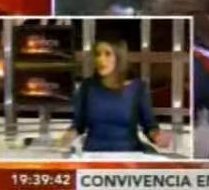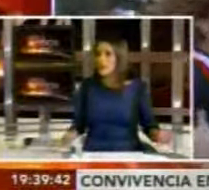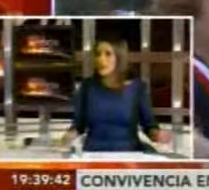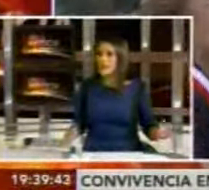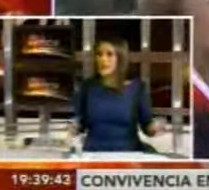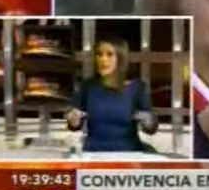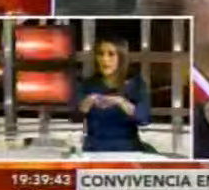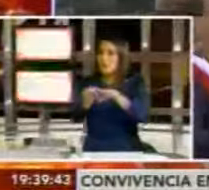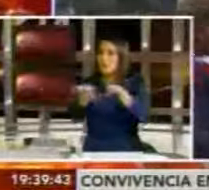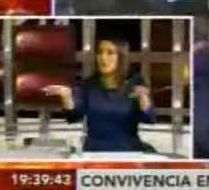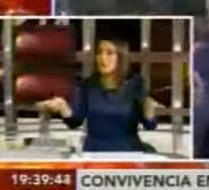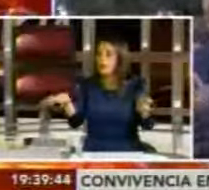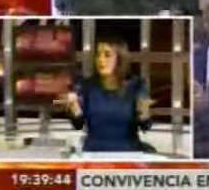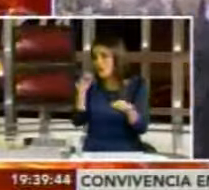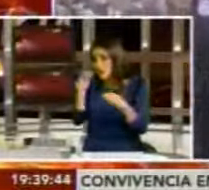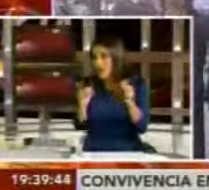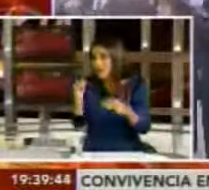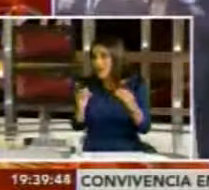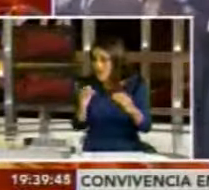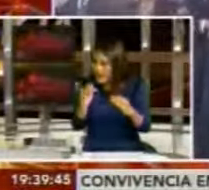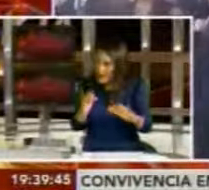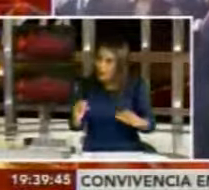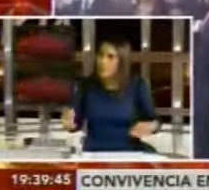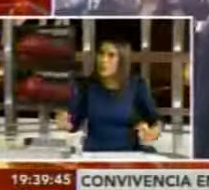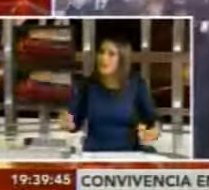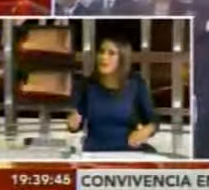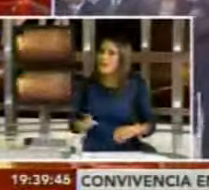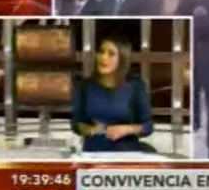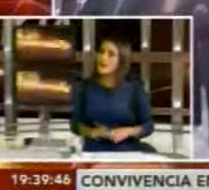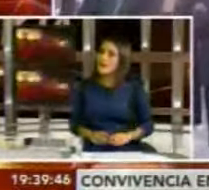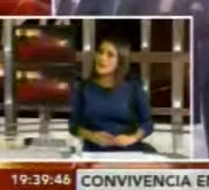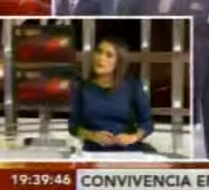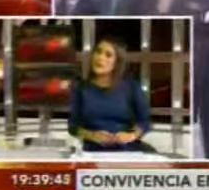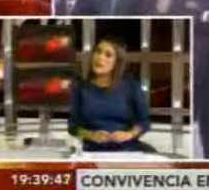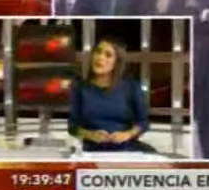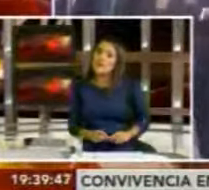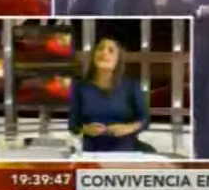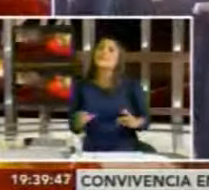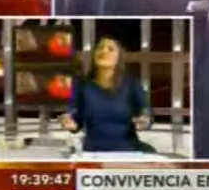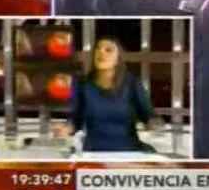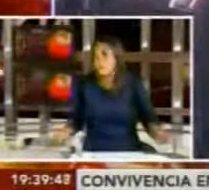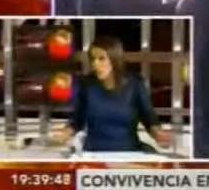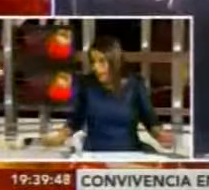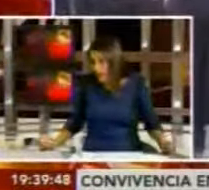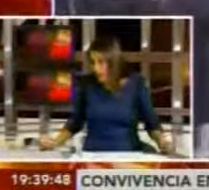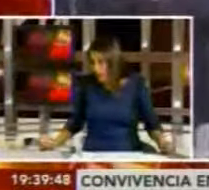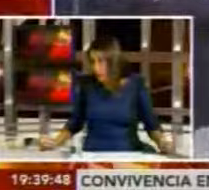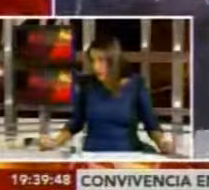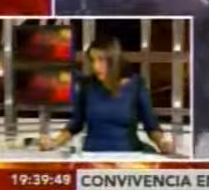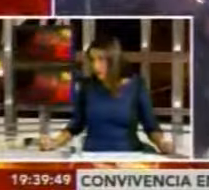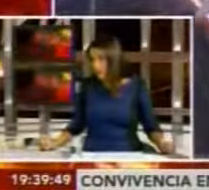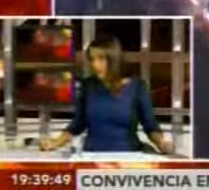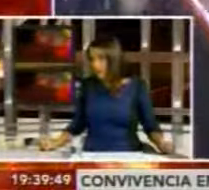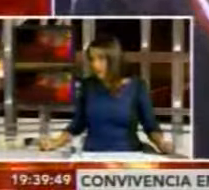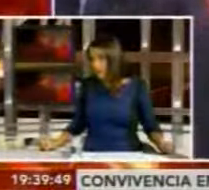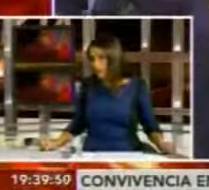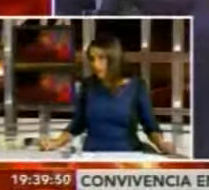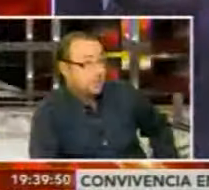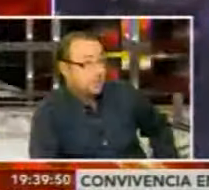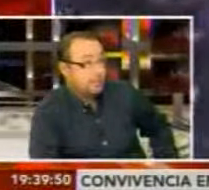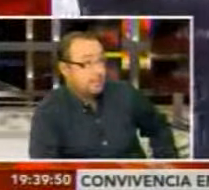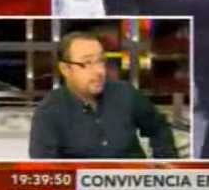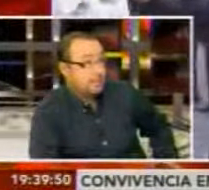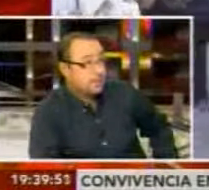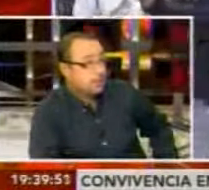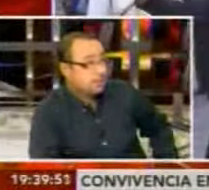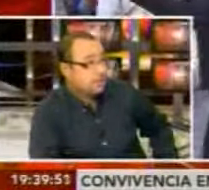más desnivelados en relación a lo que puede ser el inicio de algún gobierno. Sí, la preparación fue fatal. Se cometieron una serie de errores en términos de nominación de subsecretarios y